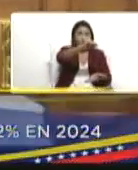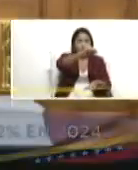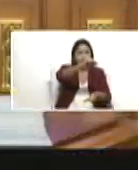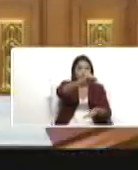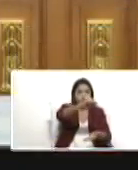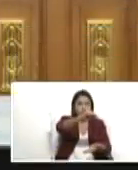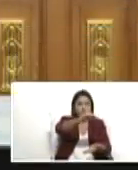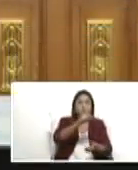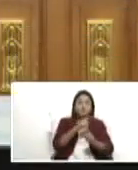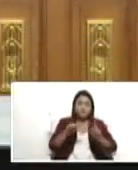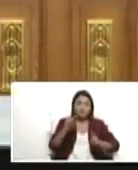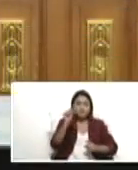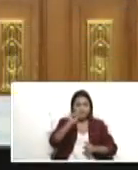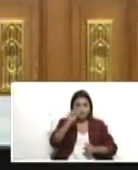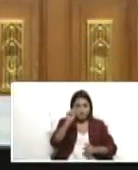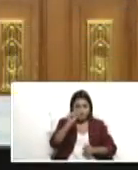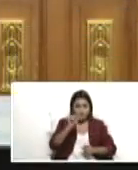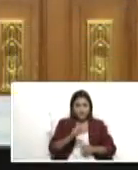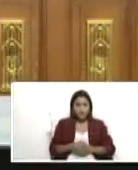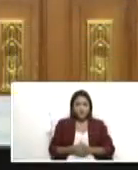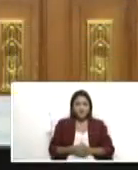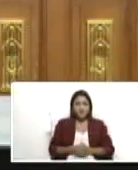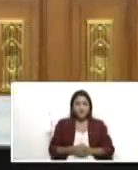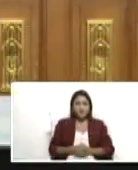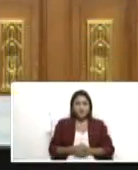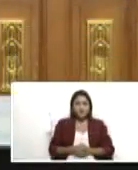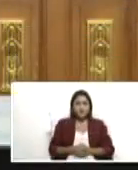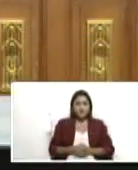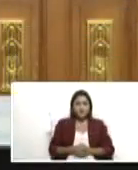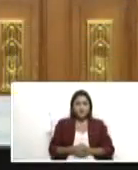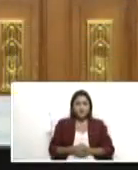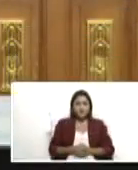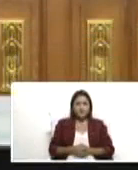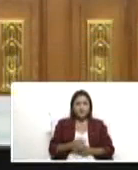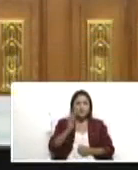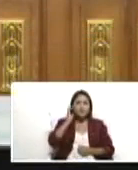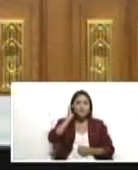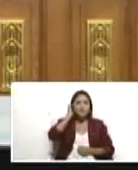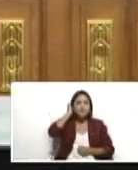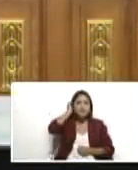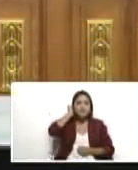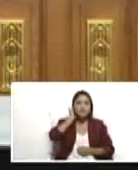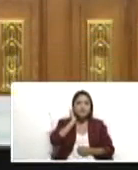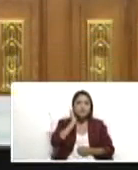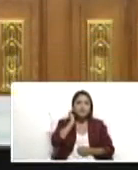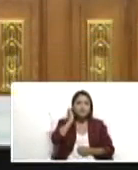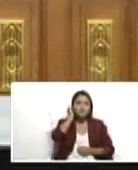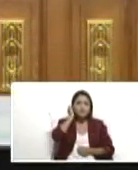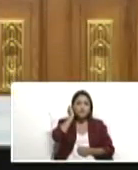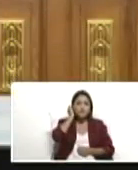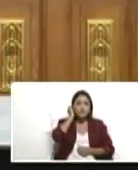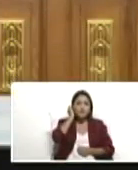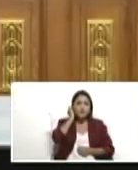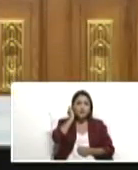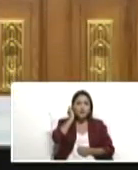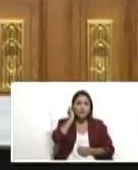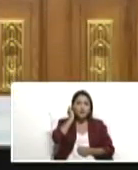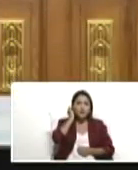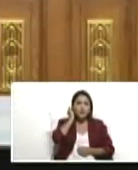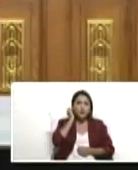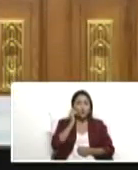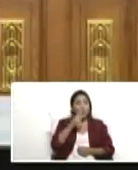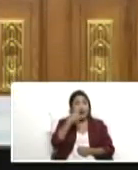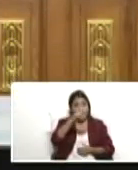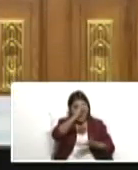valorarlo que fuera de Venezuela si no hubiéramos tenido el club pero no se trata ya de creernos existe el